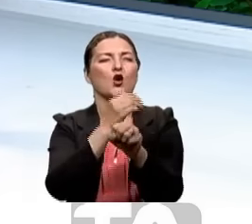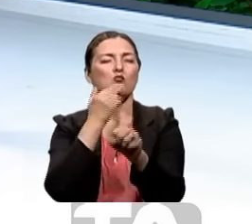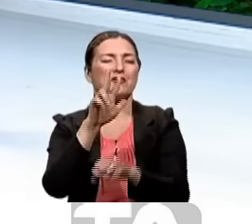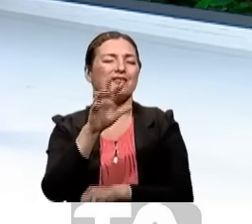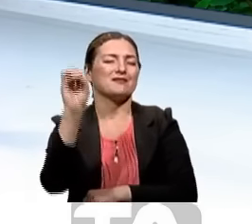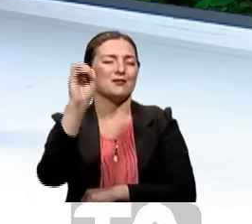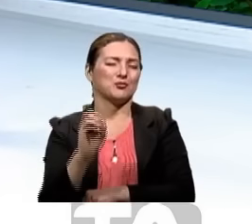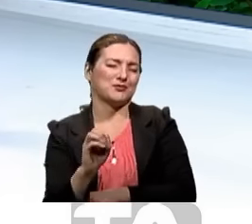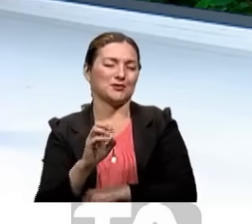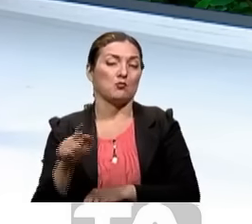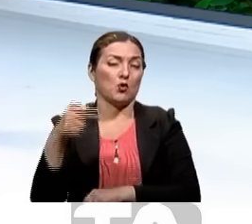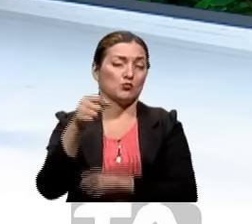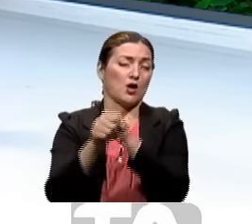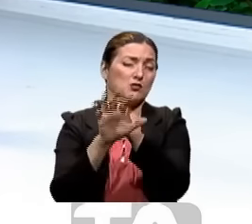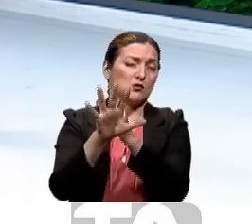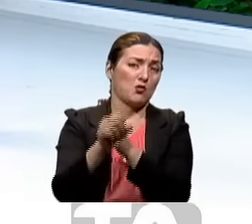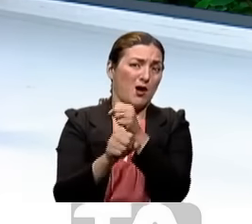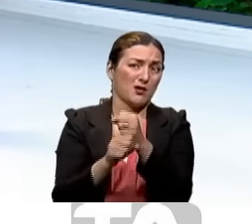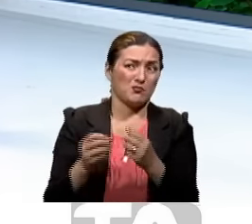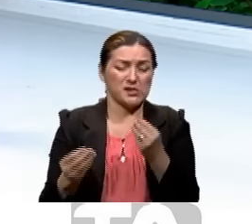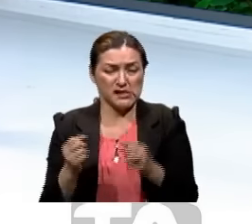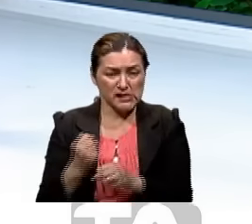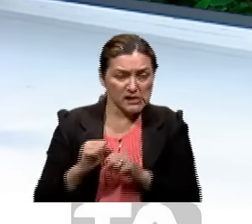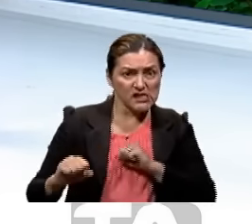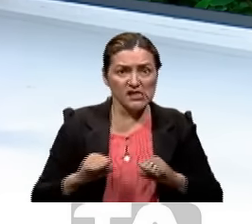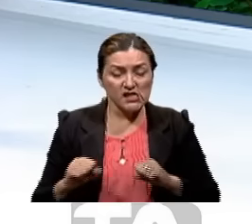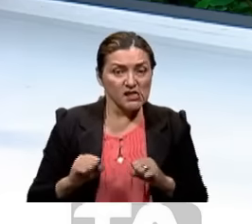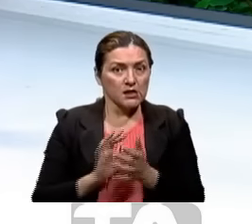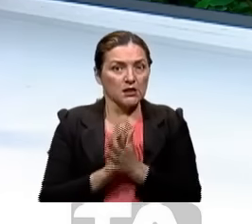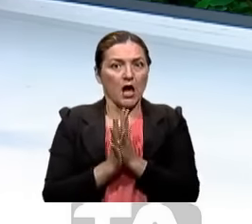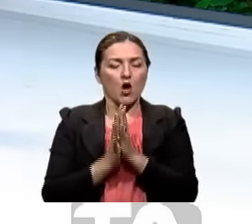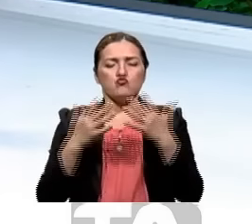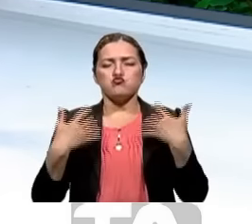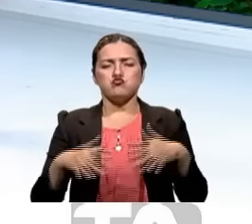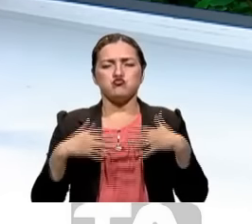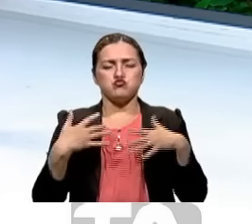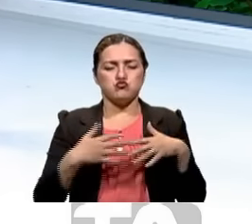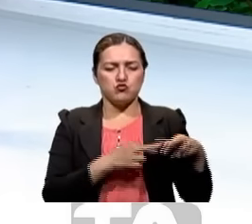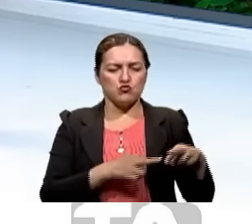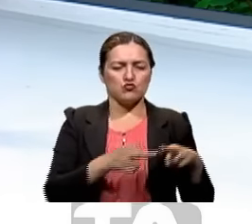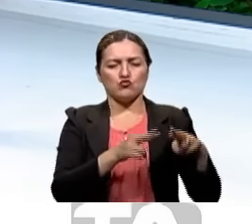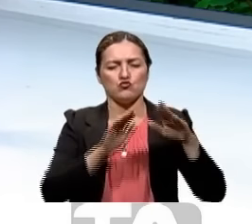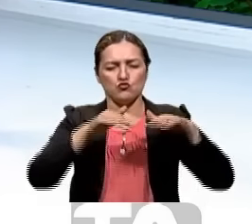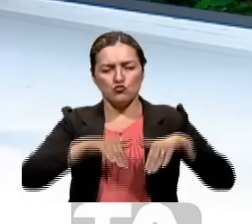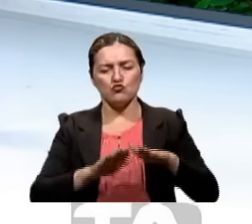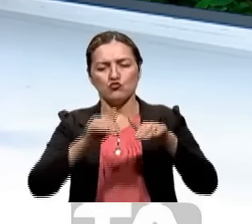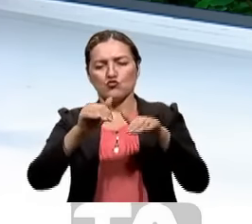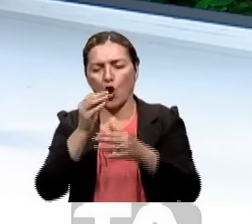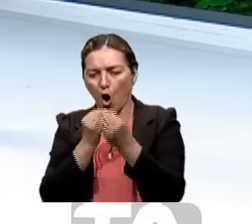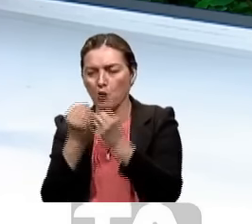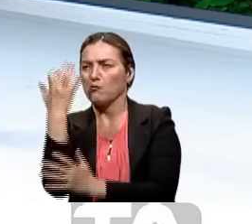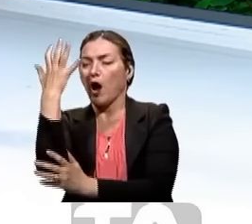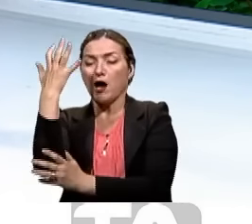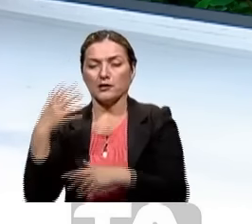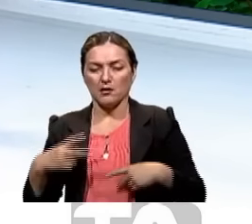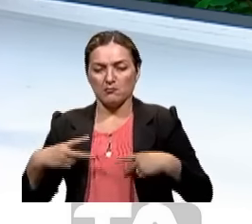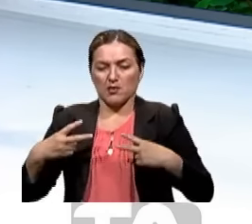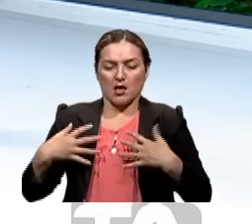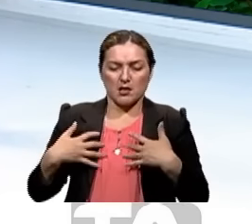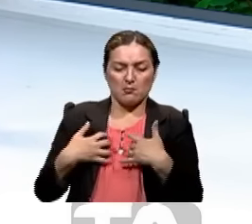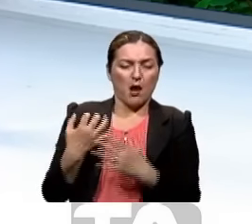toman acciones en los próximos 5 años, nuestras fuentes de agua, alimentos, modos de vida estarán en riesgo. ¿Pero qué podemos